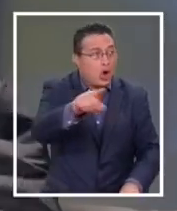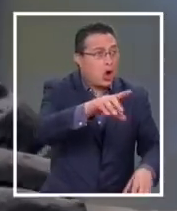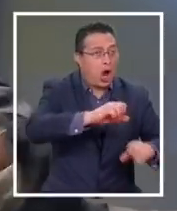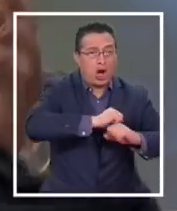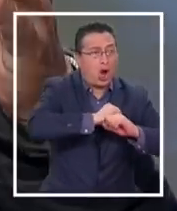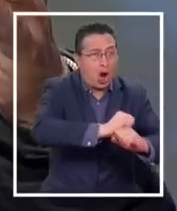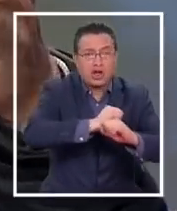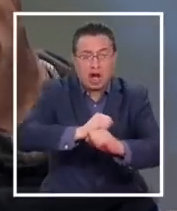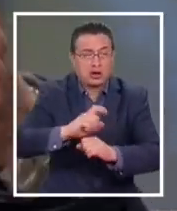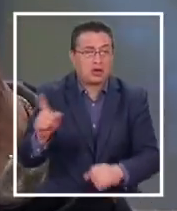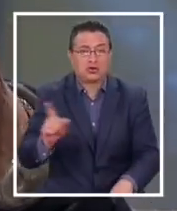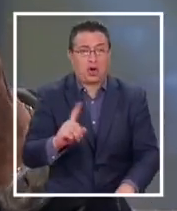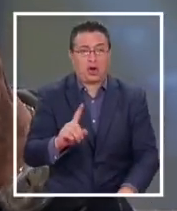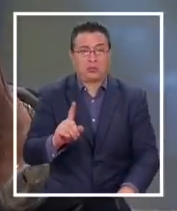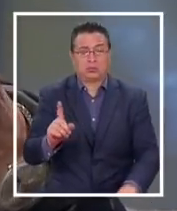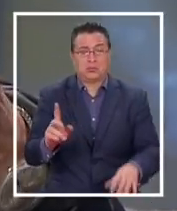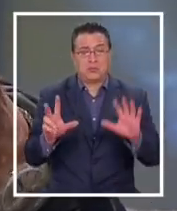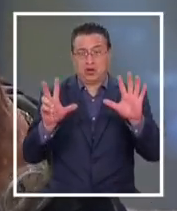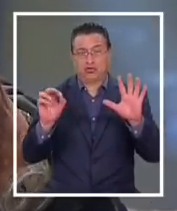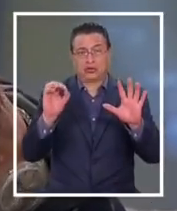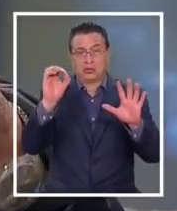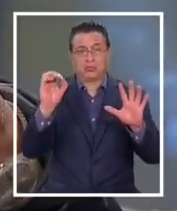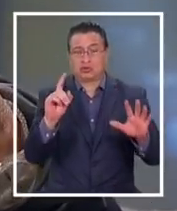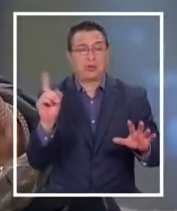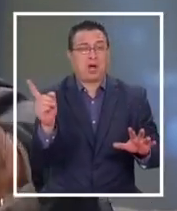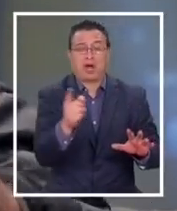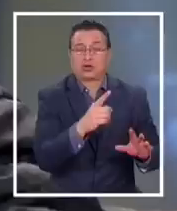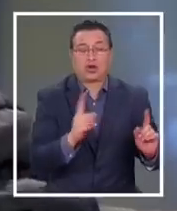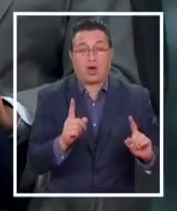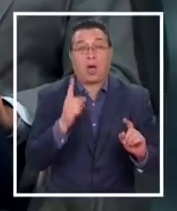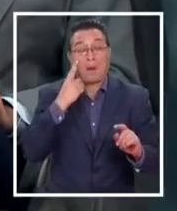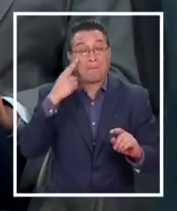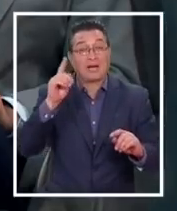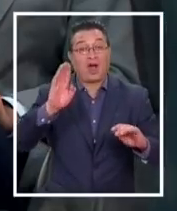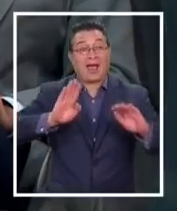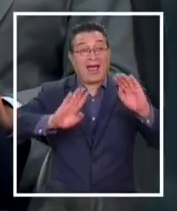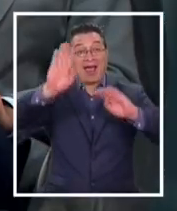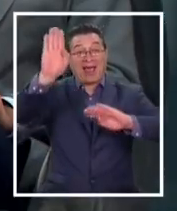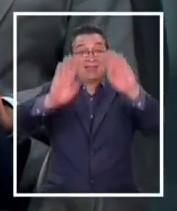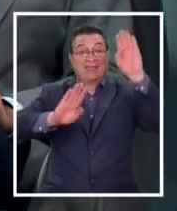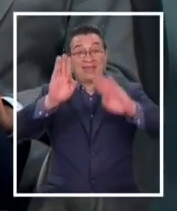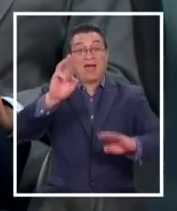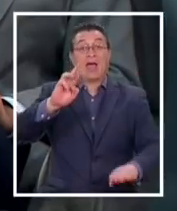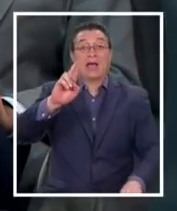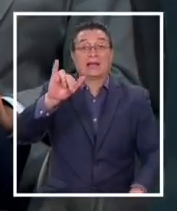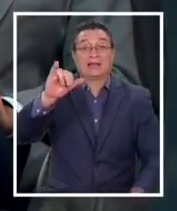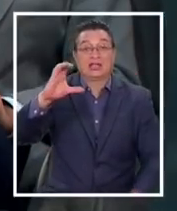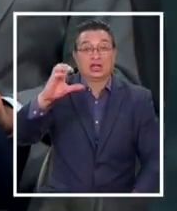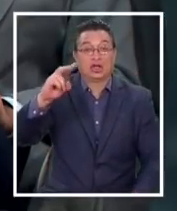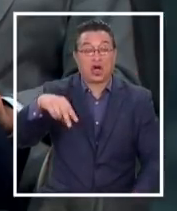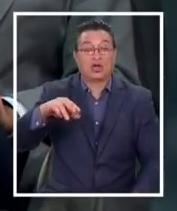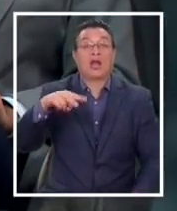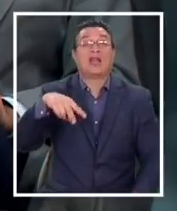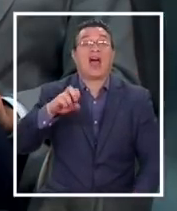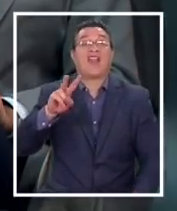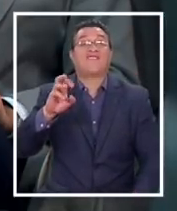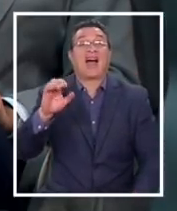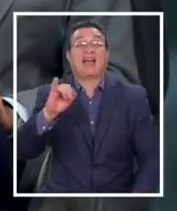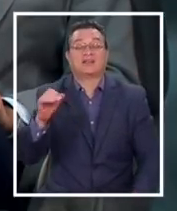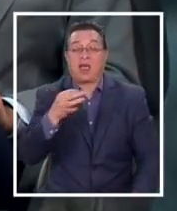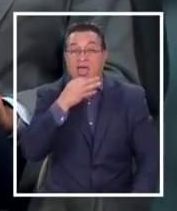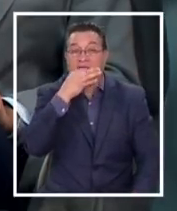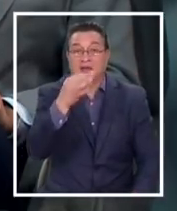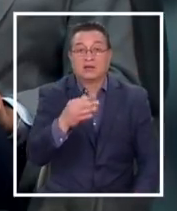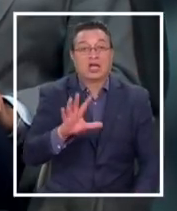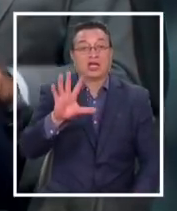contra de una renta para el 80% de la población. No, pero las candidatas Rincón y Narváez propusieron